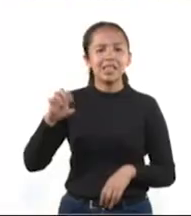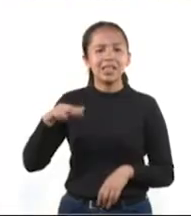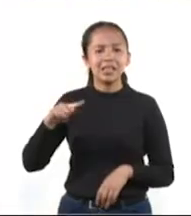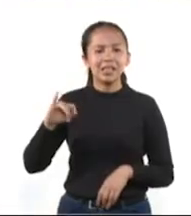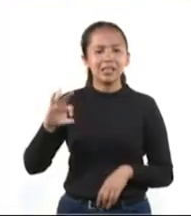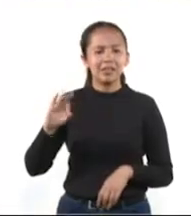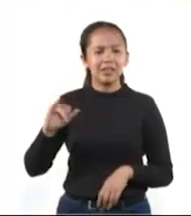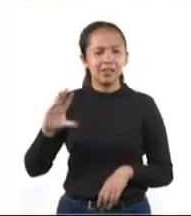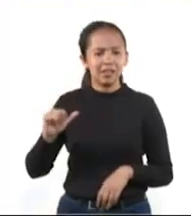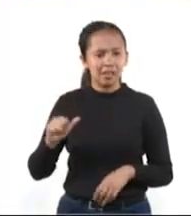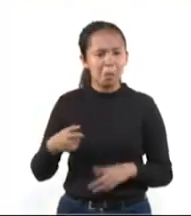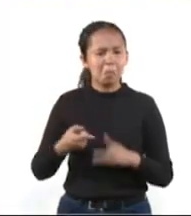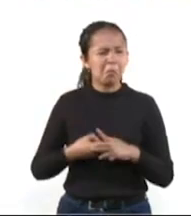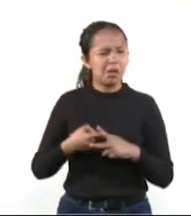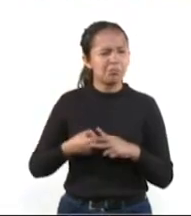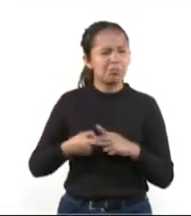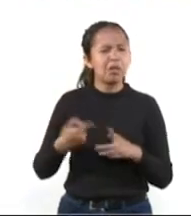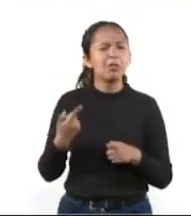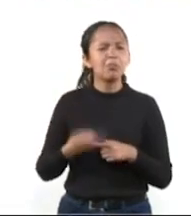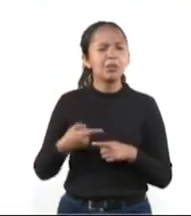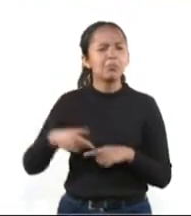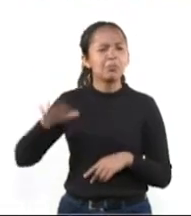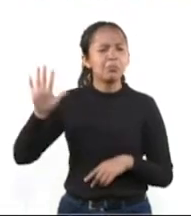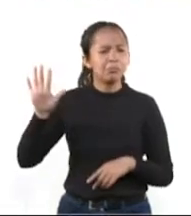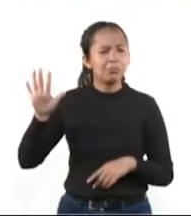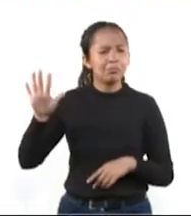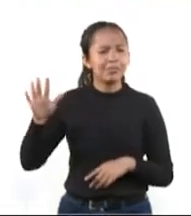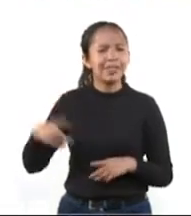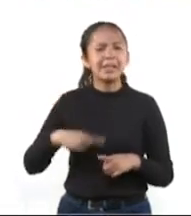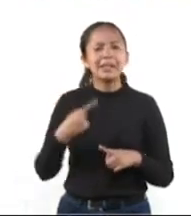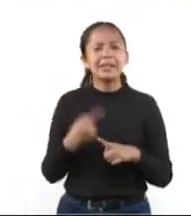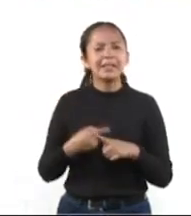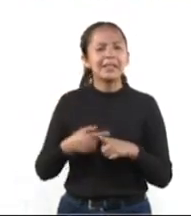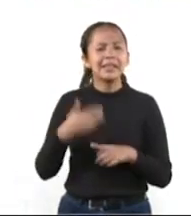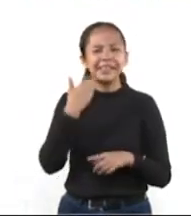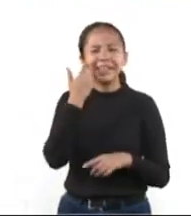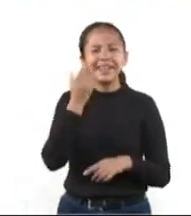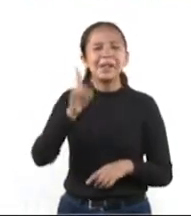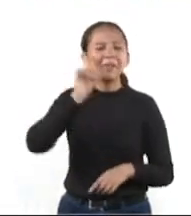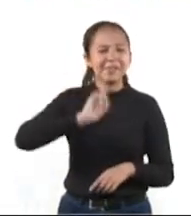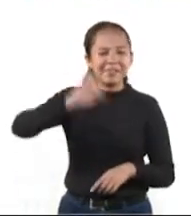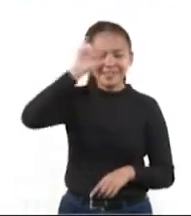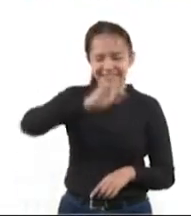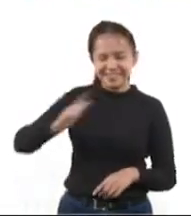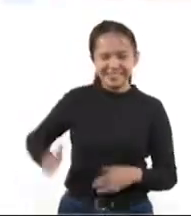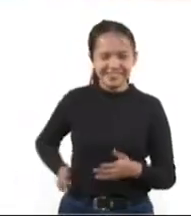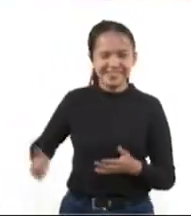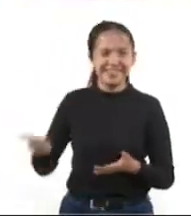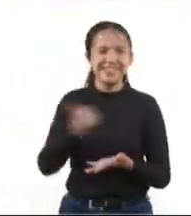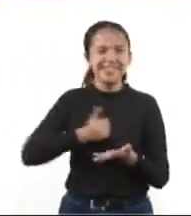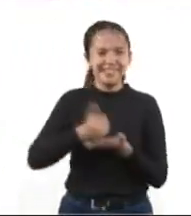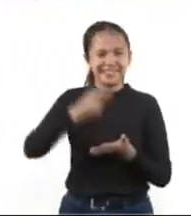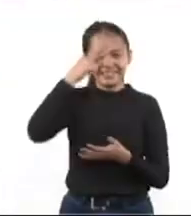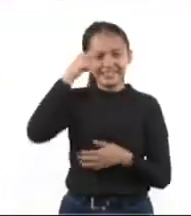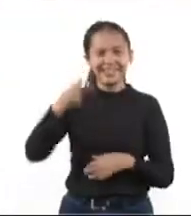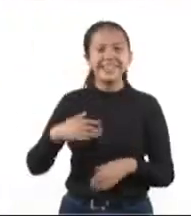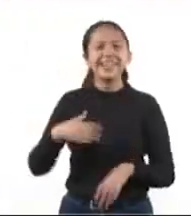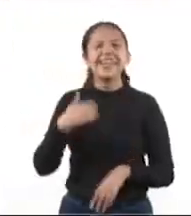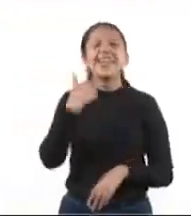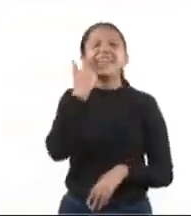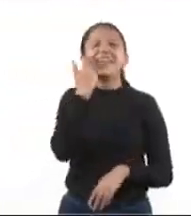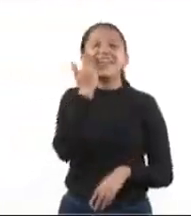gobierno. ¿Quién quiere ser matemática? ¿Quién quiere ser jefa de gobierno? ¿Quién quiere